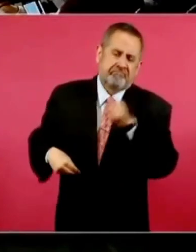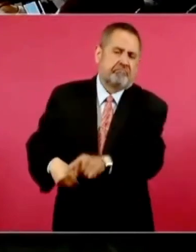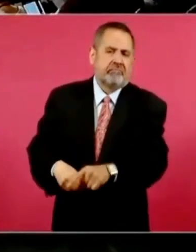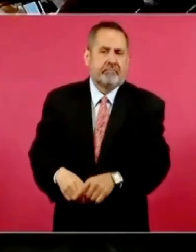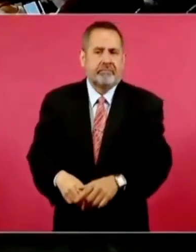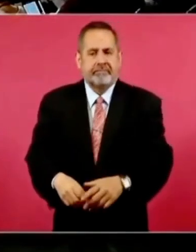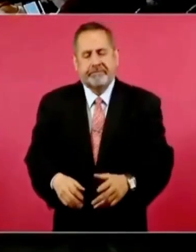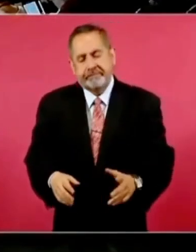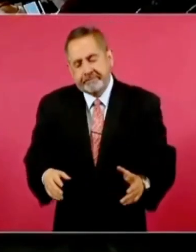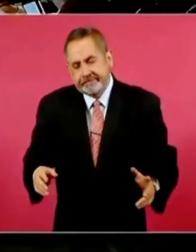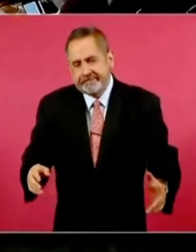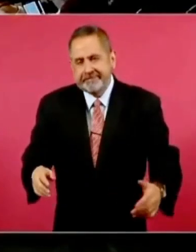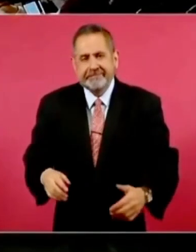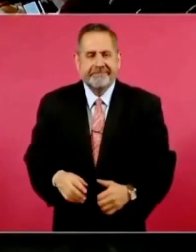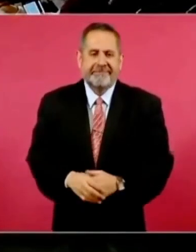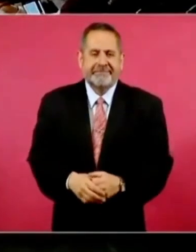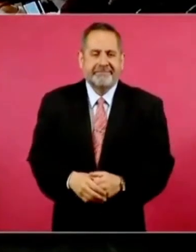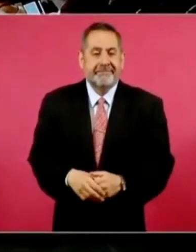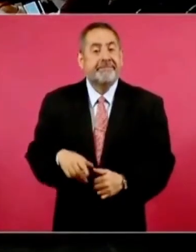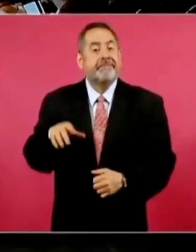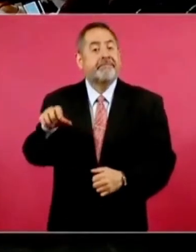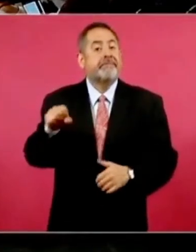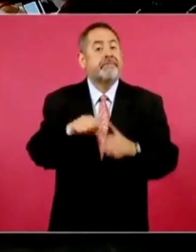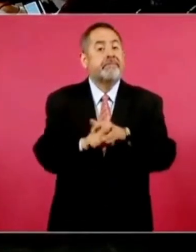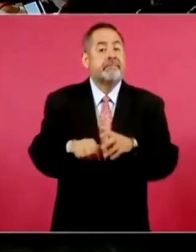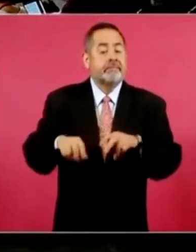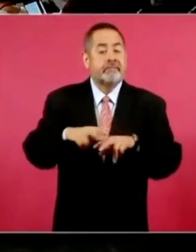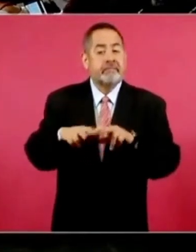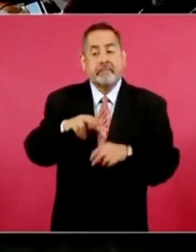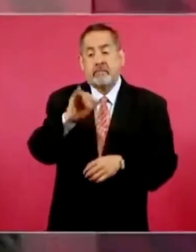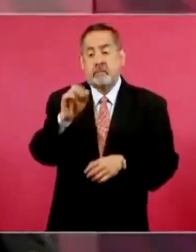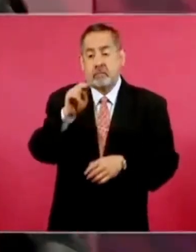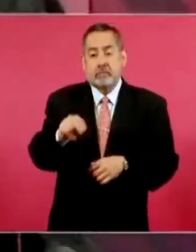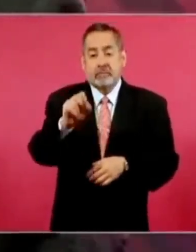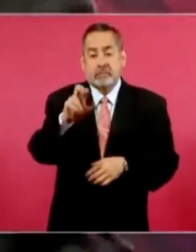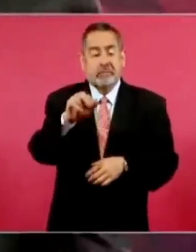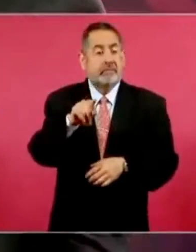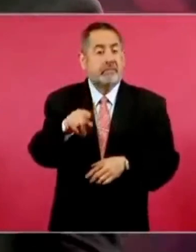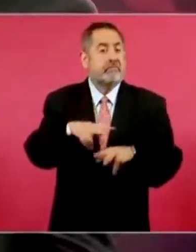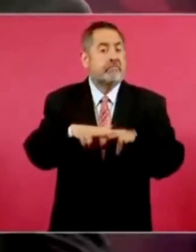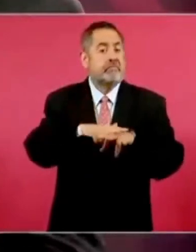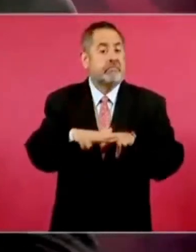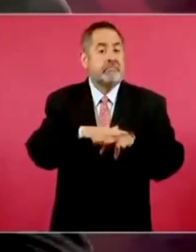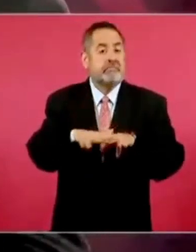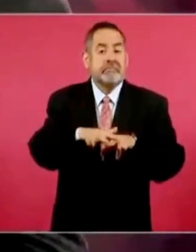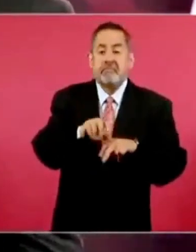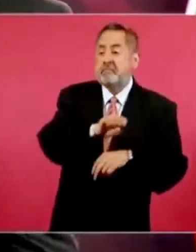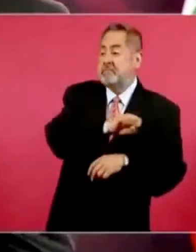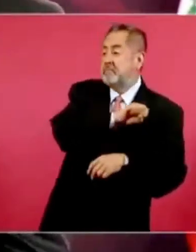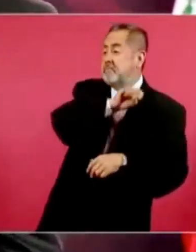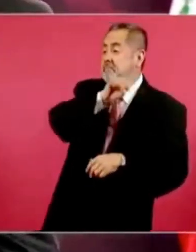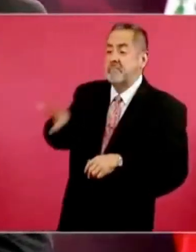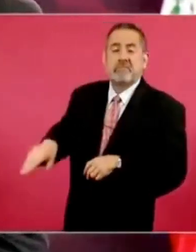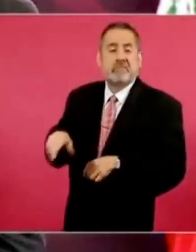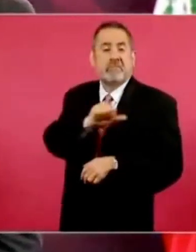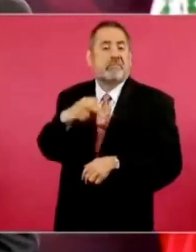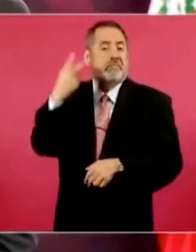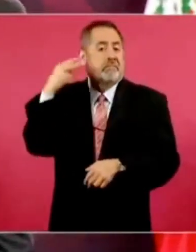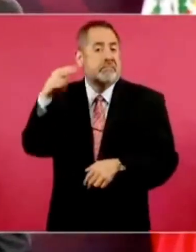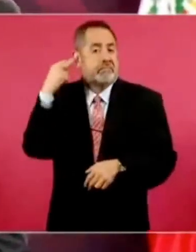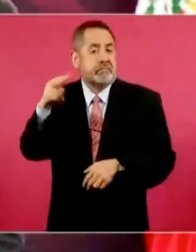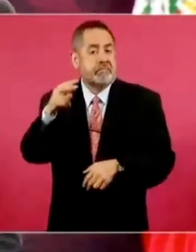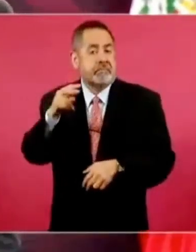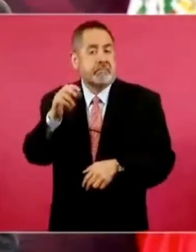Y en tren a Juan Saravia hasta Veracruz, a la cárcel de San Juan de Ulúa.